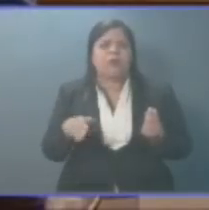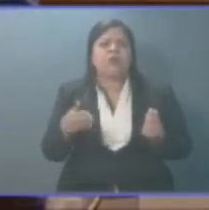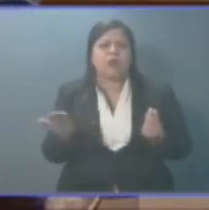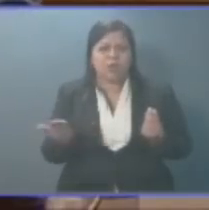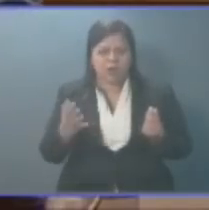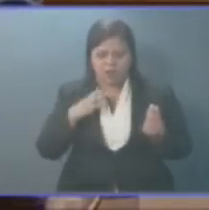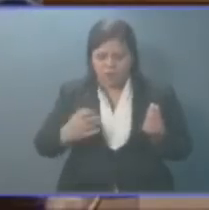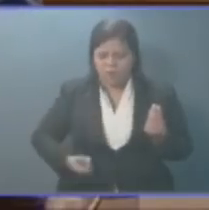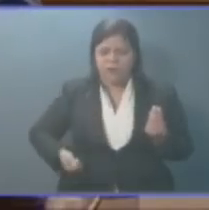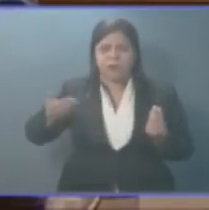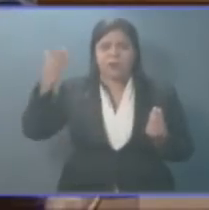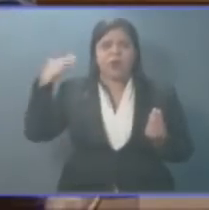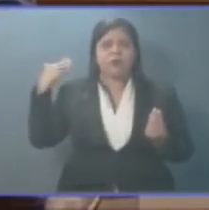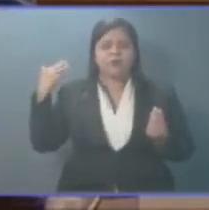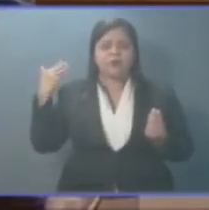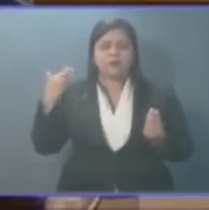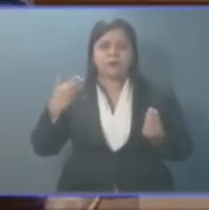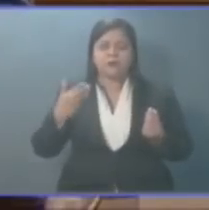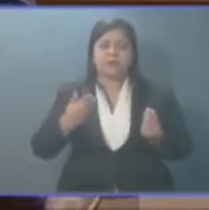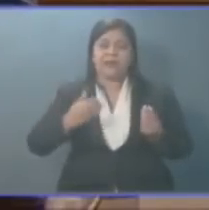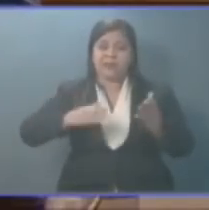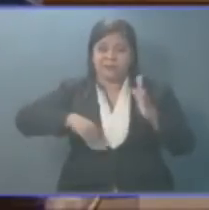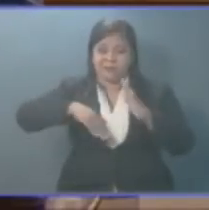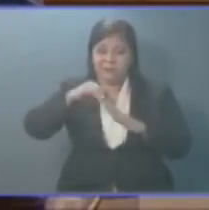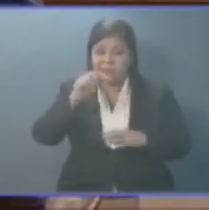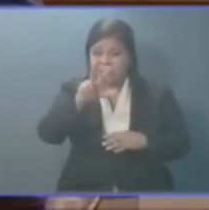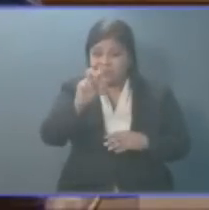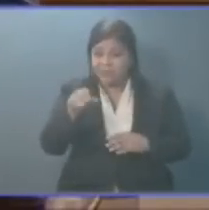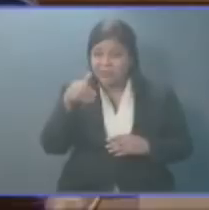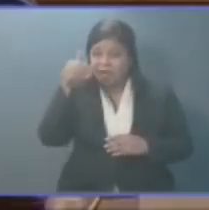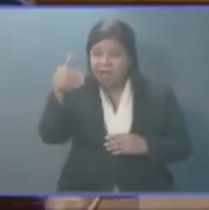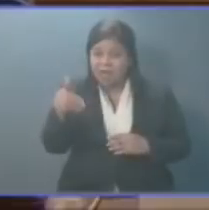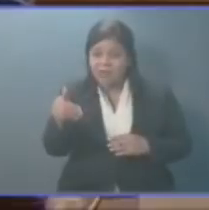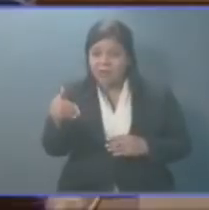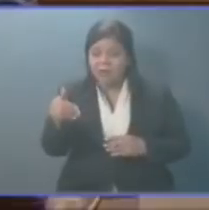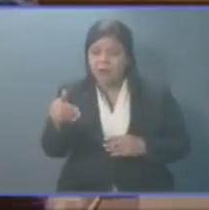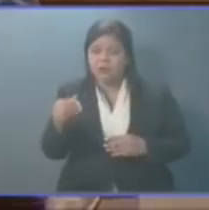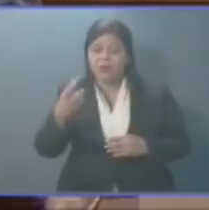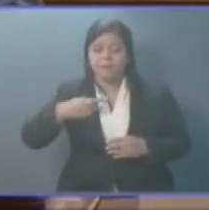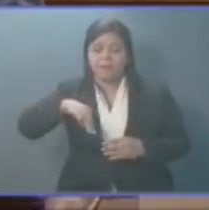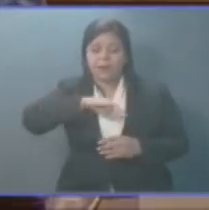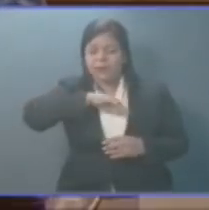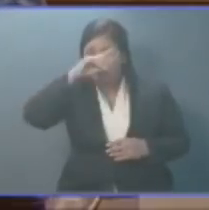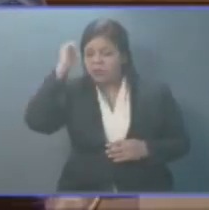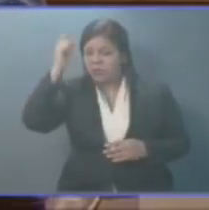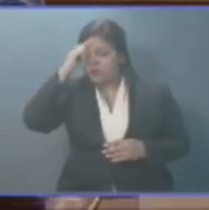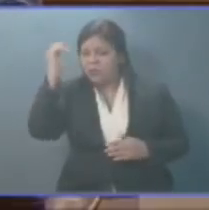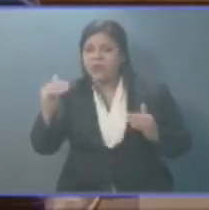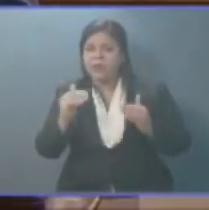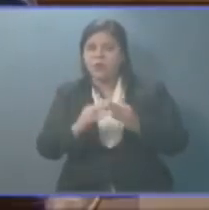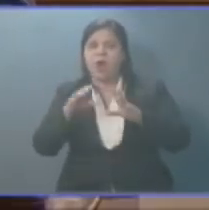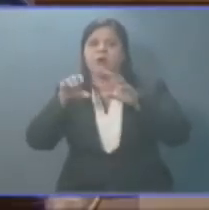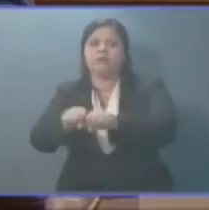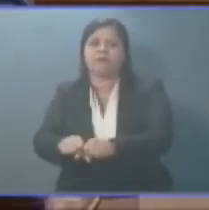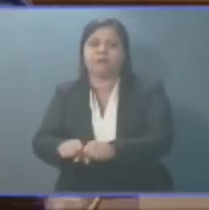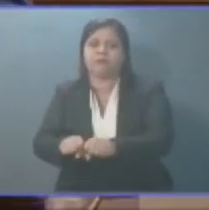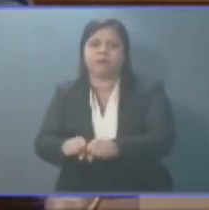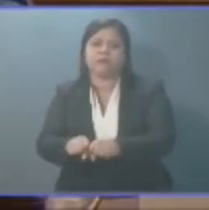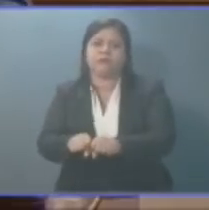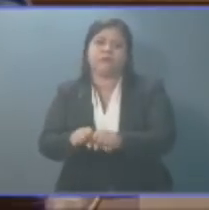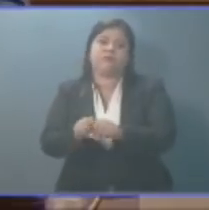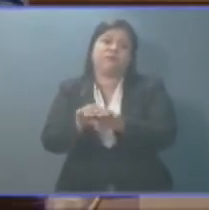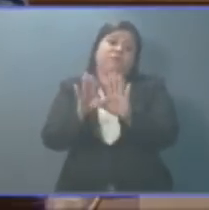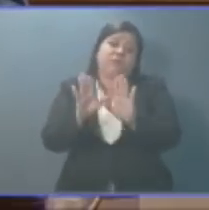anteriores. Por más de 3 décadas estuvo secuestrado el Ministerio de Trabajo en función de la